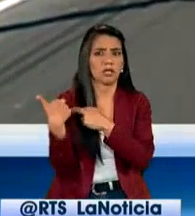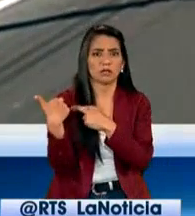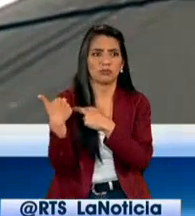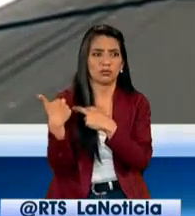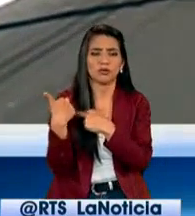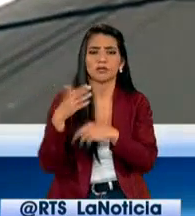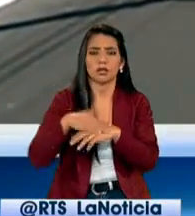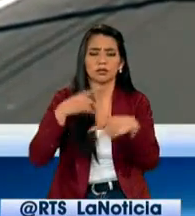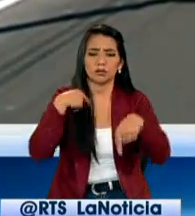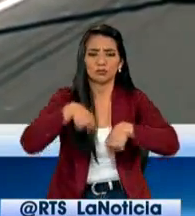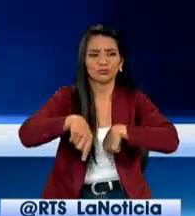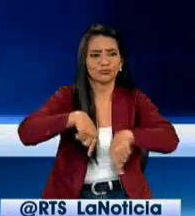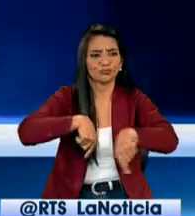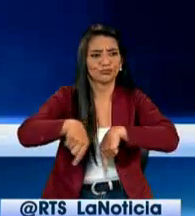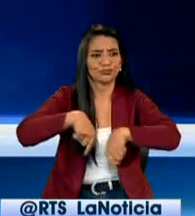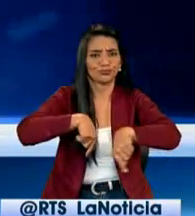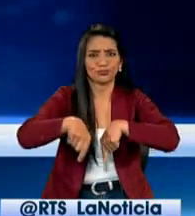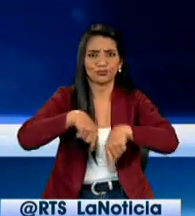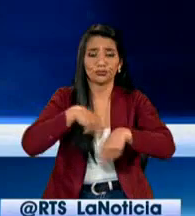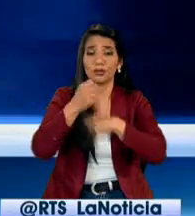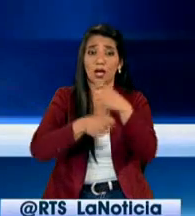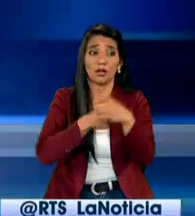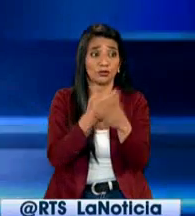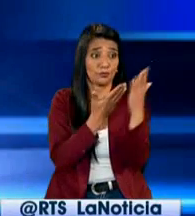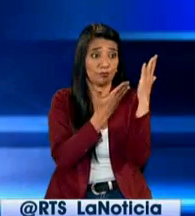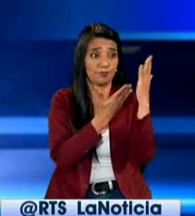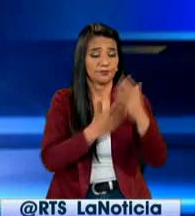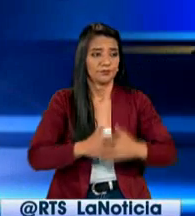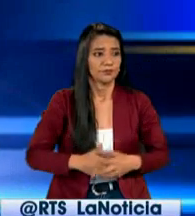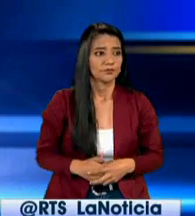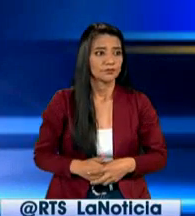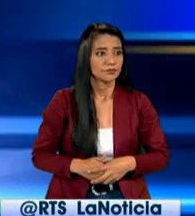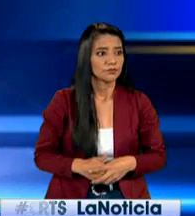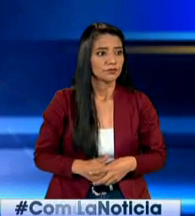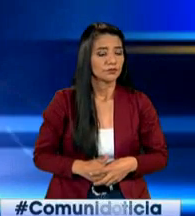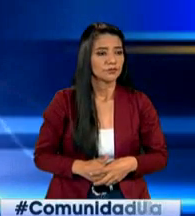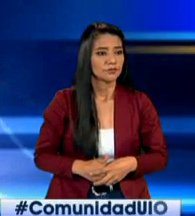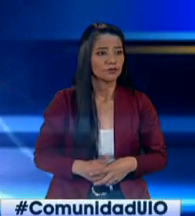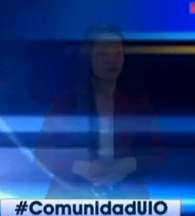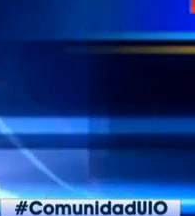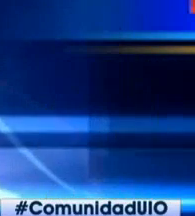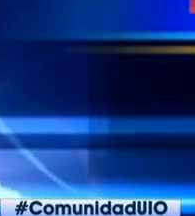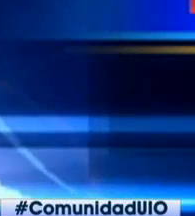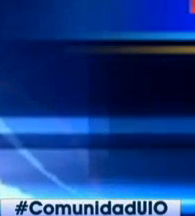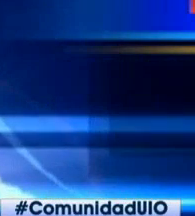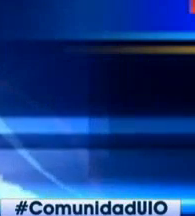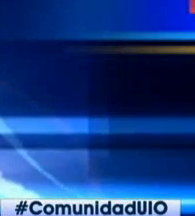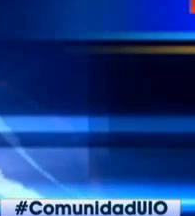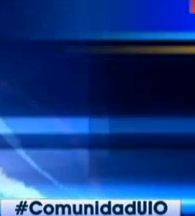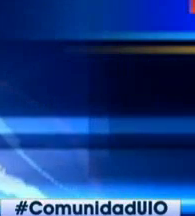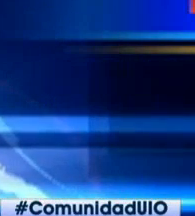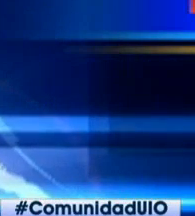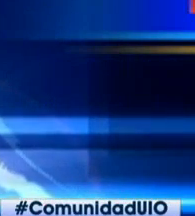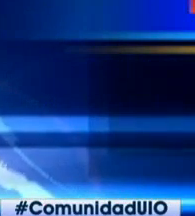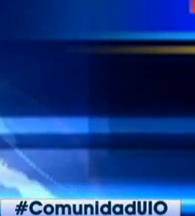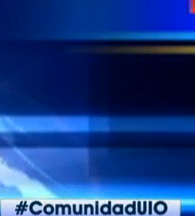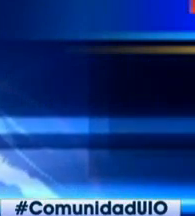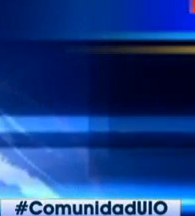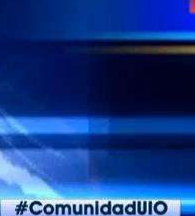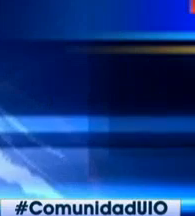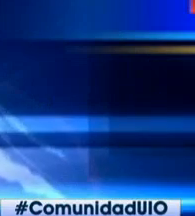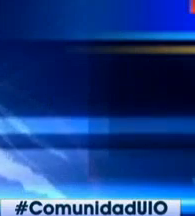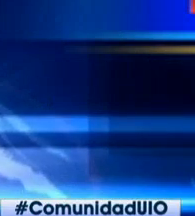competencias de movilidad. En ese año se registraron 14.261 siniestros, 292 fallecidos